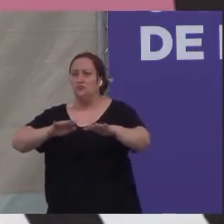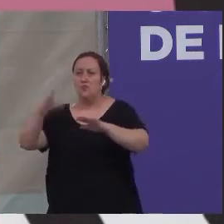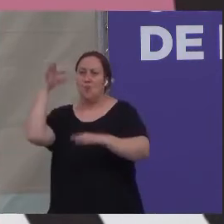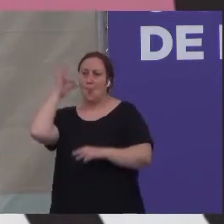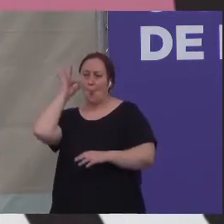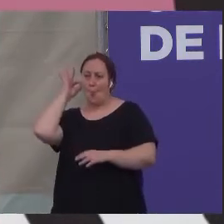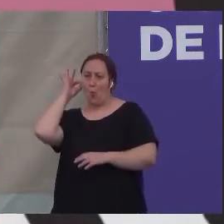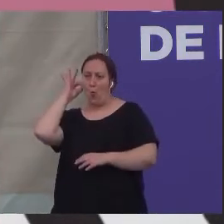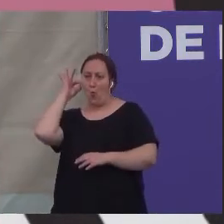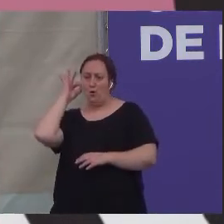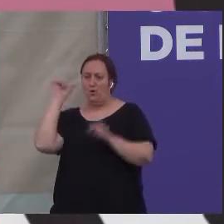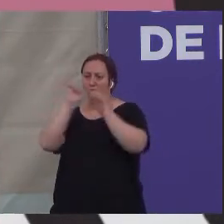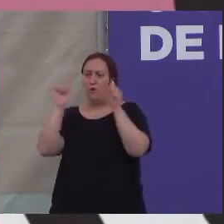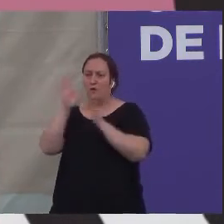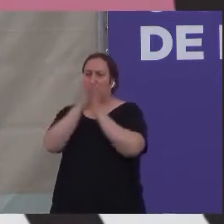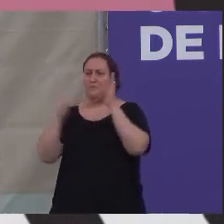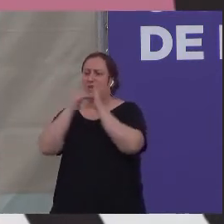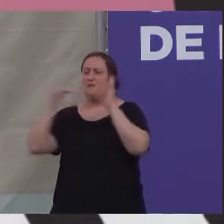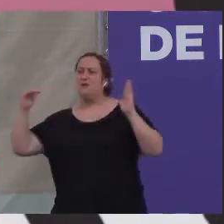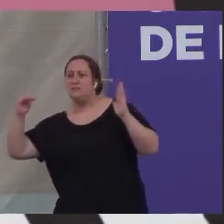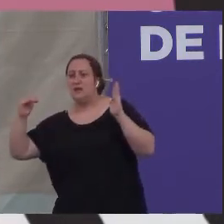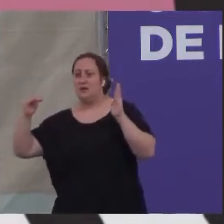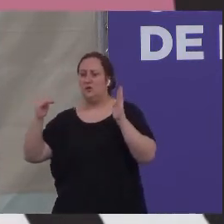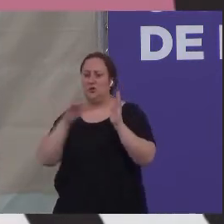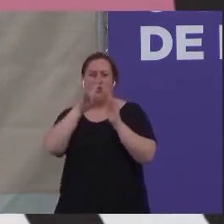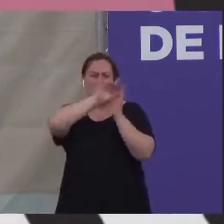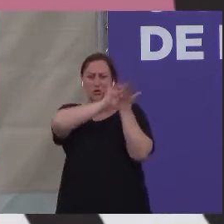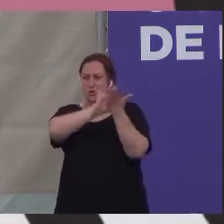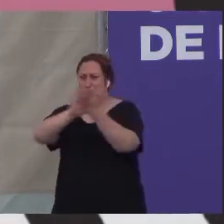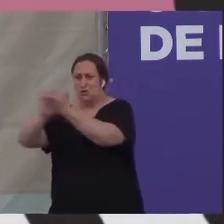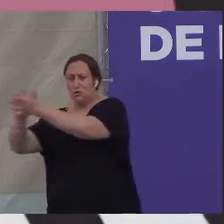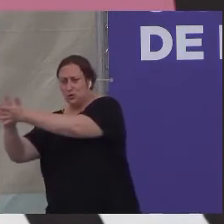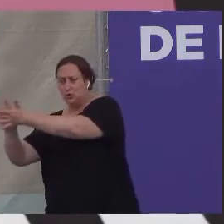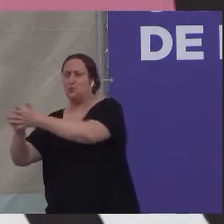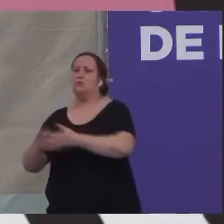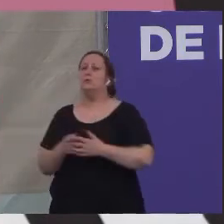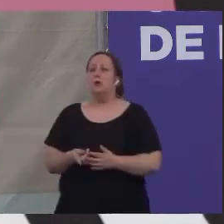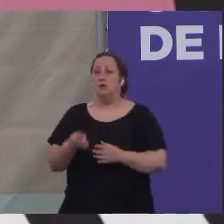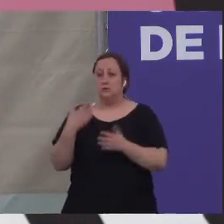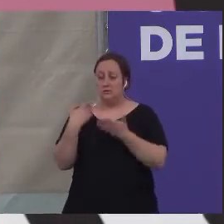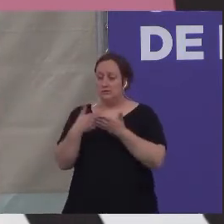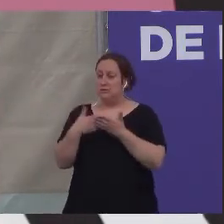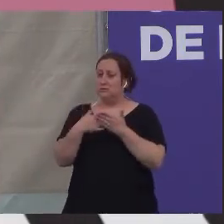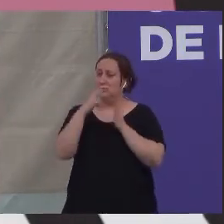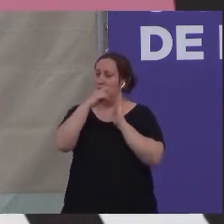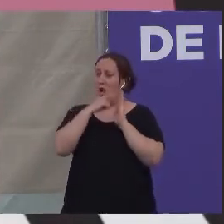una forma transversal en todos los puntos. Lo tenemos ahí, cada